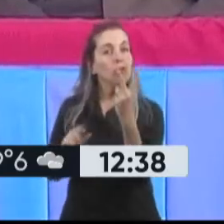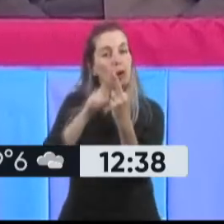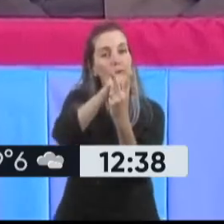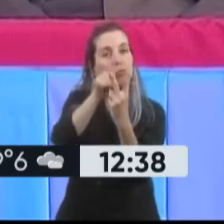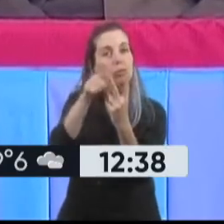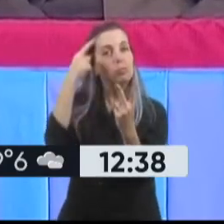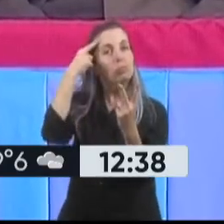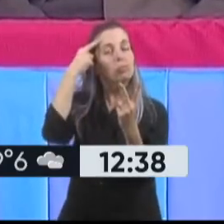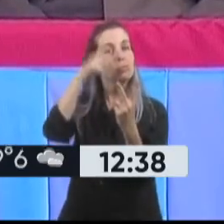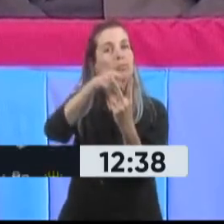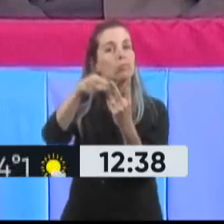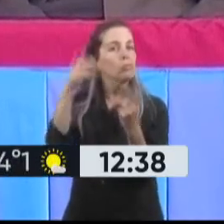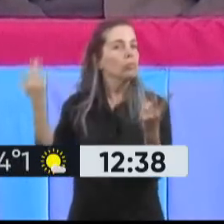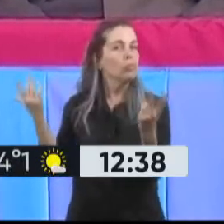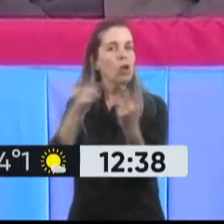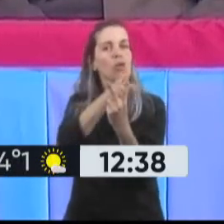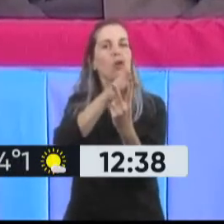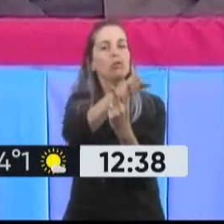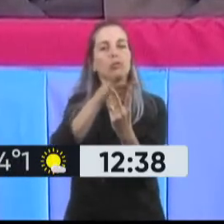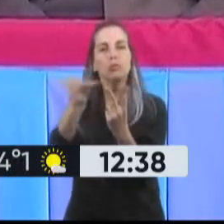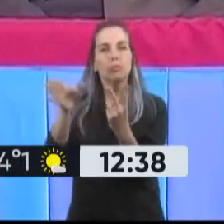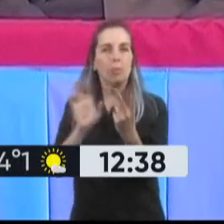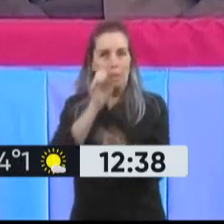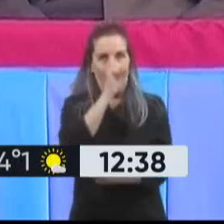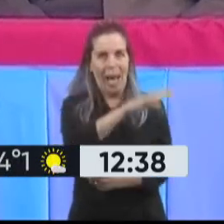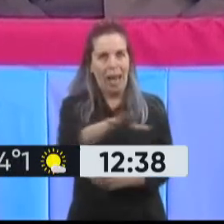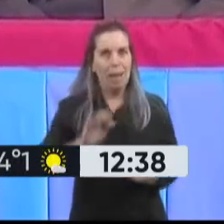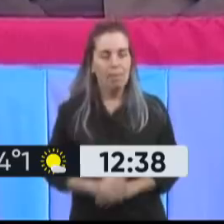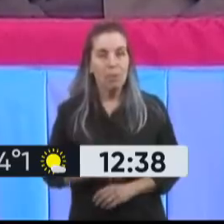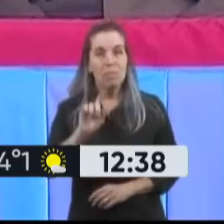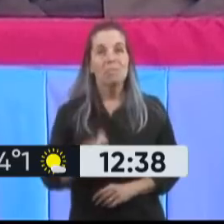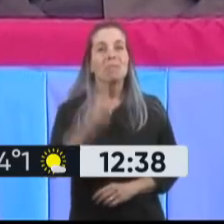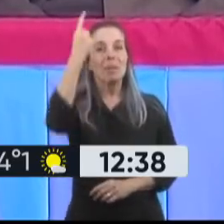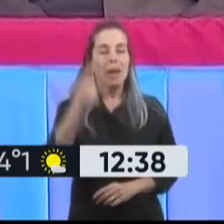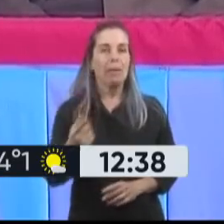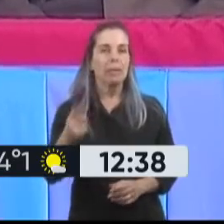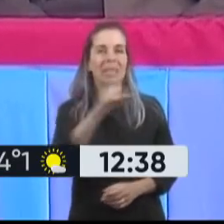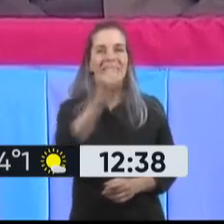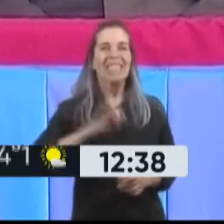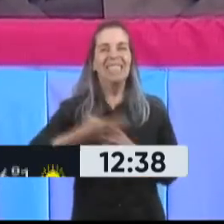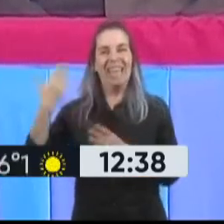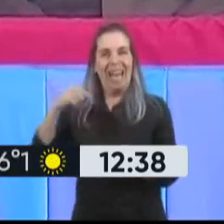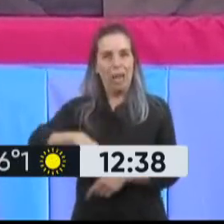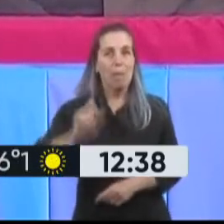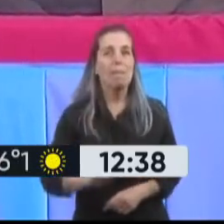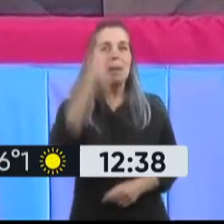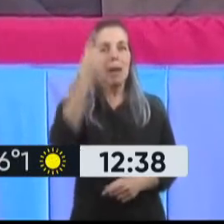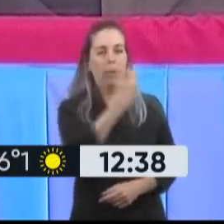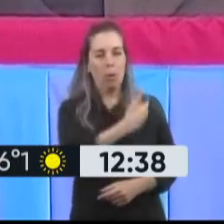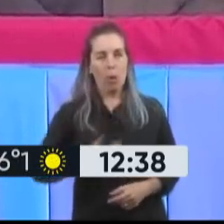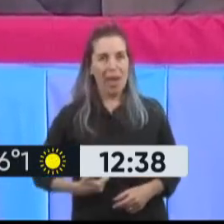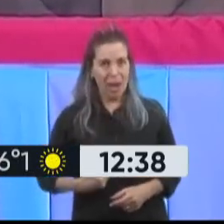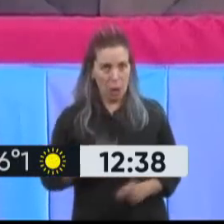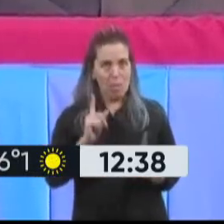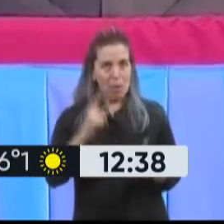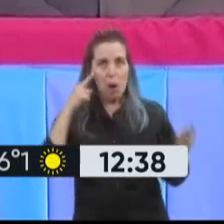de país, solo hay dos visiones para el campo. Por primera vez en 100 años tenemos un gobierno que quiere exactamente